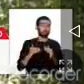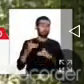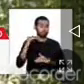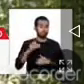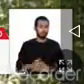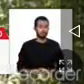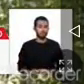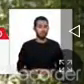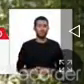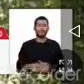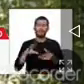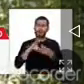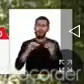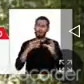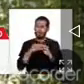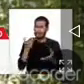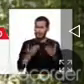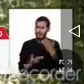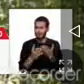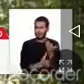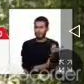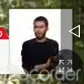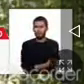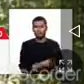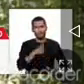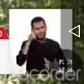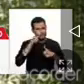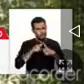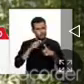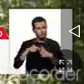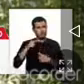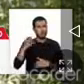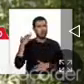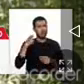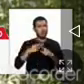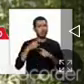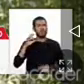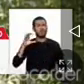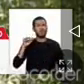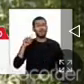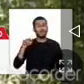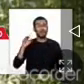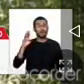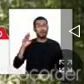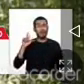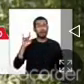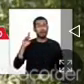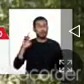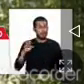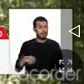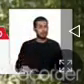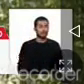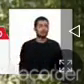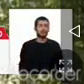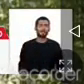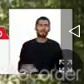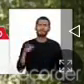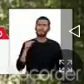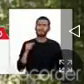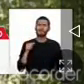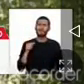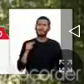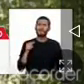Un poquito de historia, tal vez, que algo recordaba el ex canciller García Belaúnde. Yo recuerdo que alguna vez